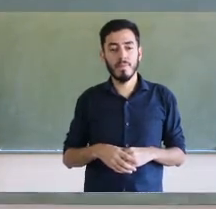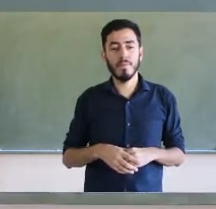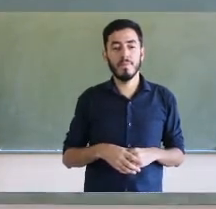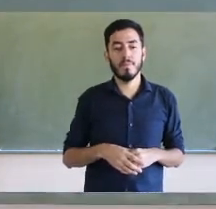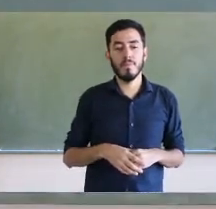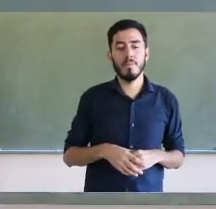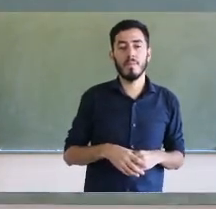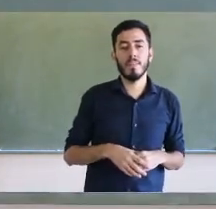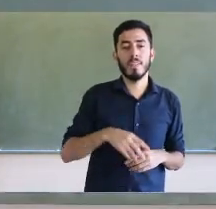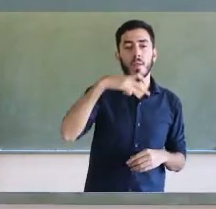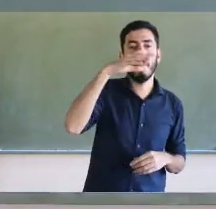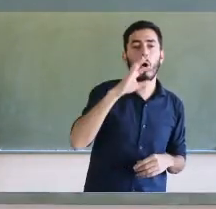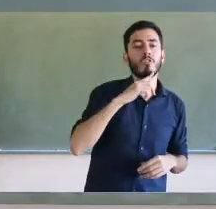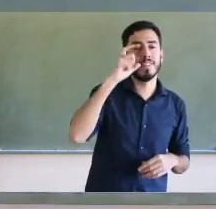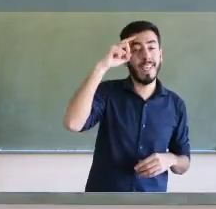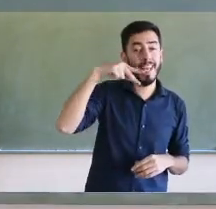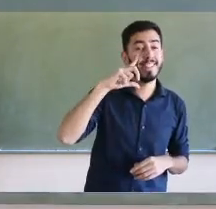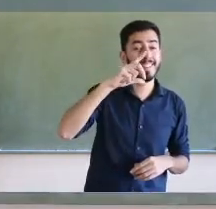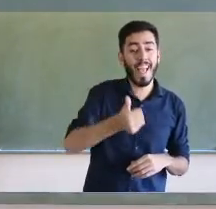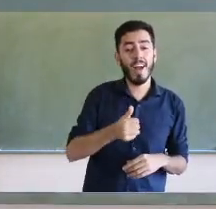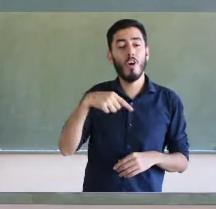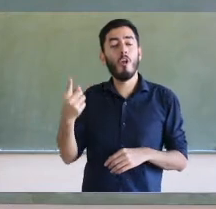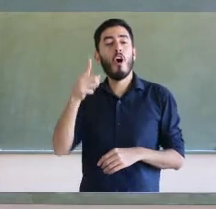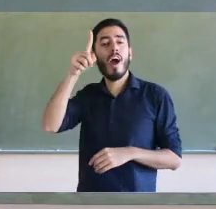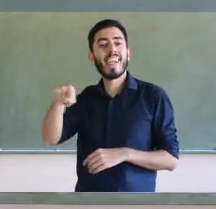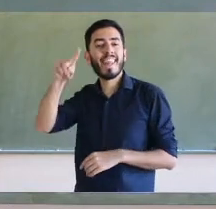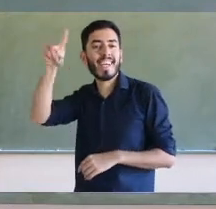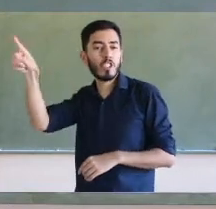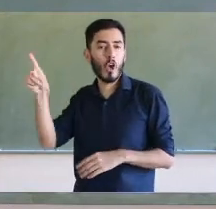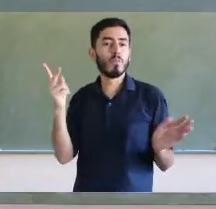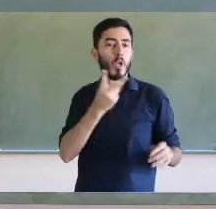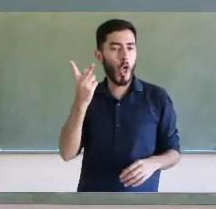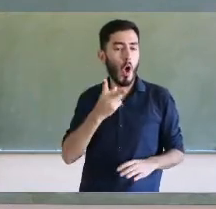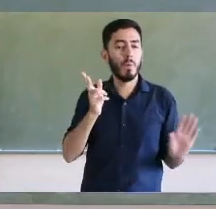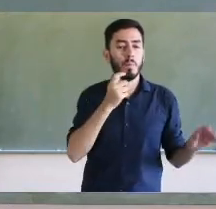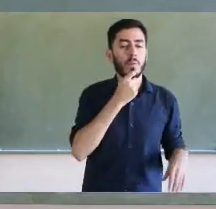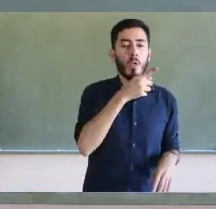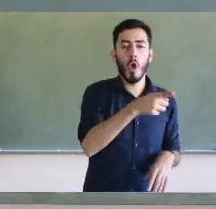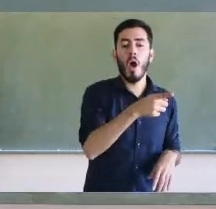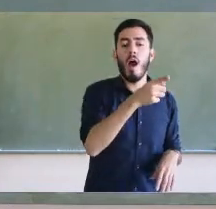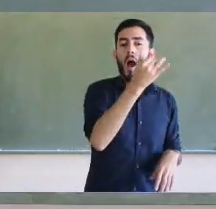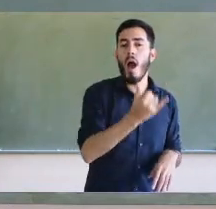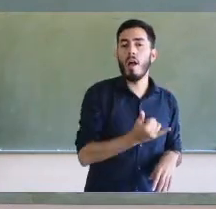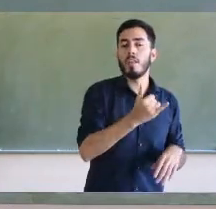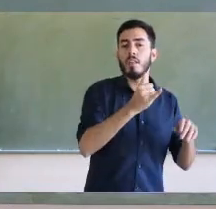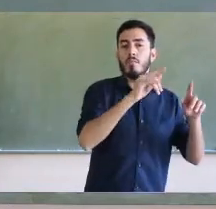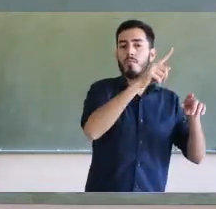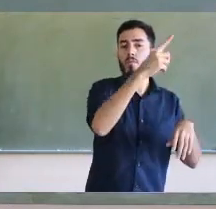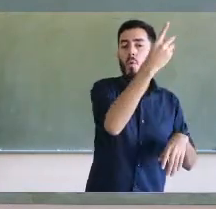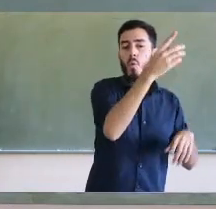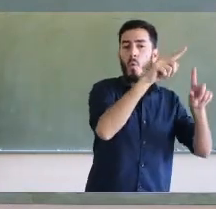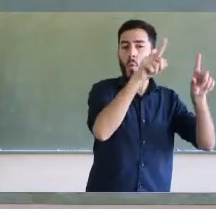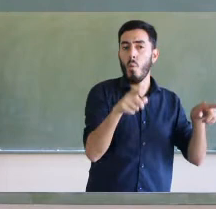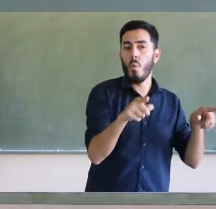Potenciación y radicación de fracciones Veamos dos ejemplos. Por un lado tenemos potenciación. Fíjense que tenemos una fracción que